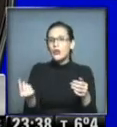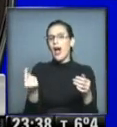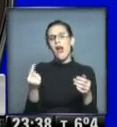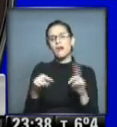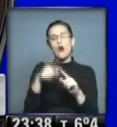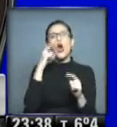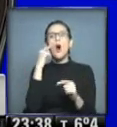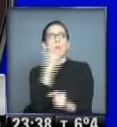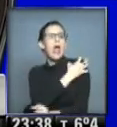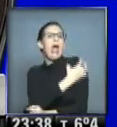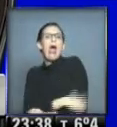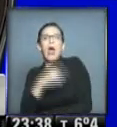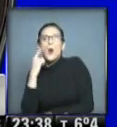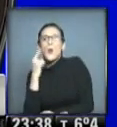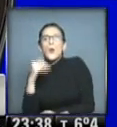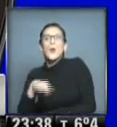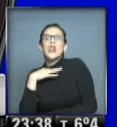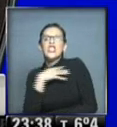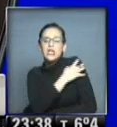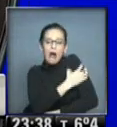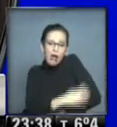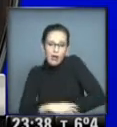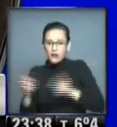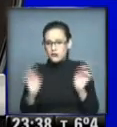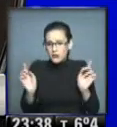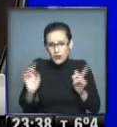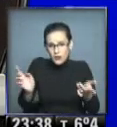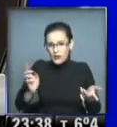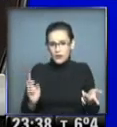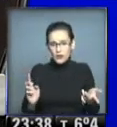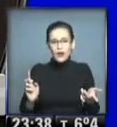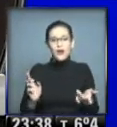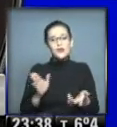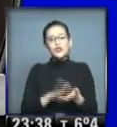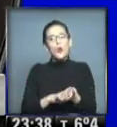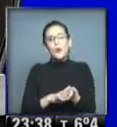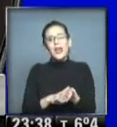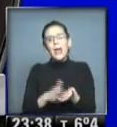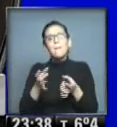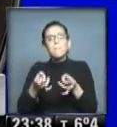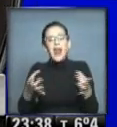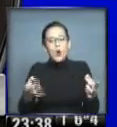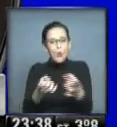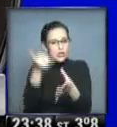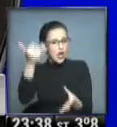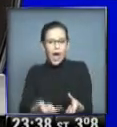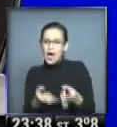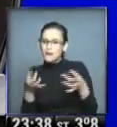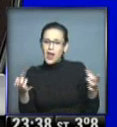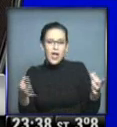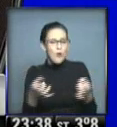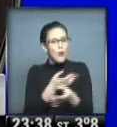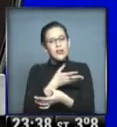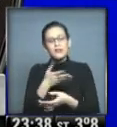pibe de la villa. Digamos, un racismo histórico que emprende, y una estigmatización que emprende de los grandes medios,